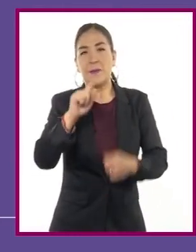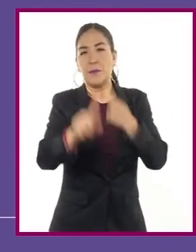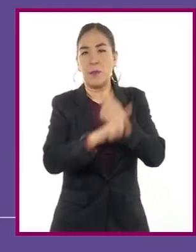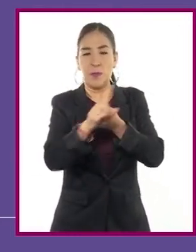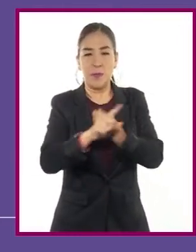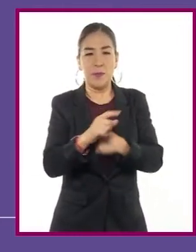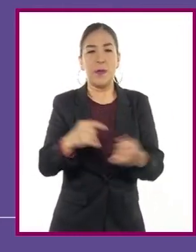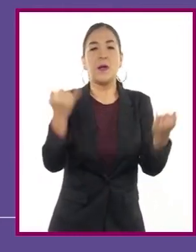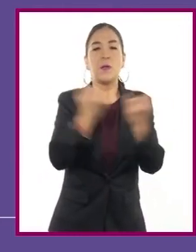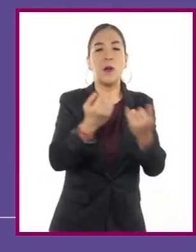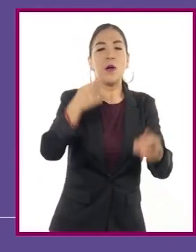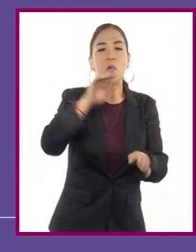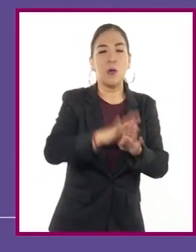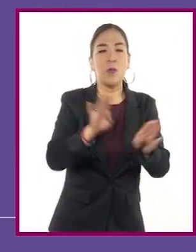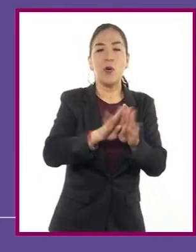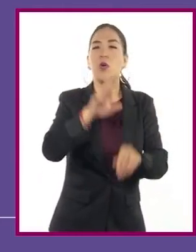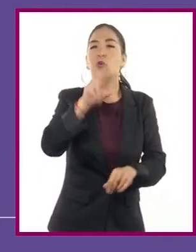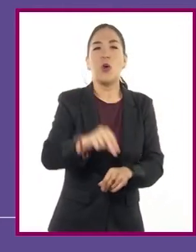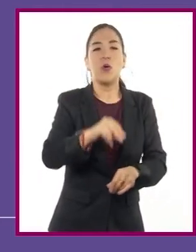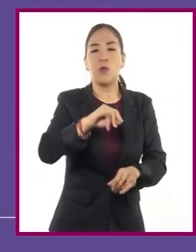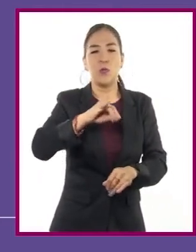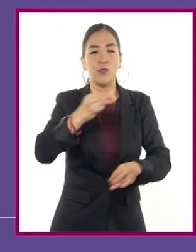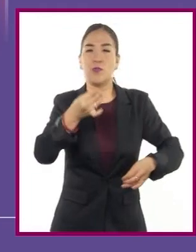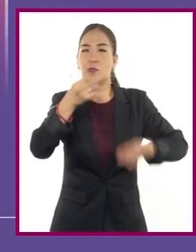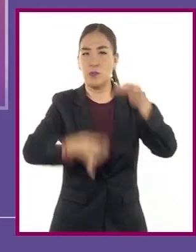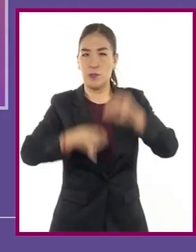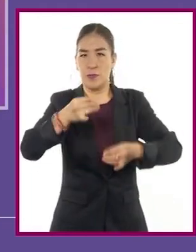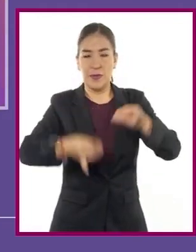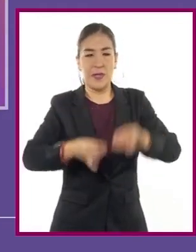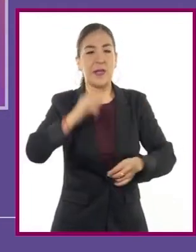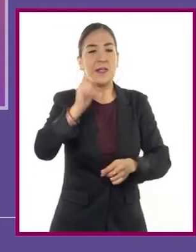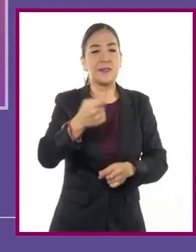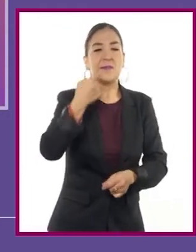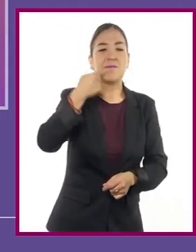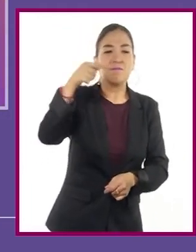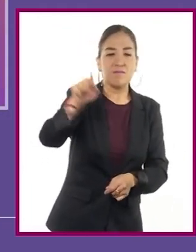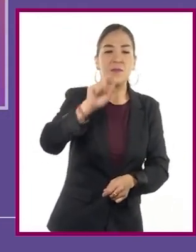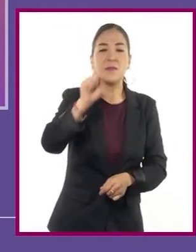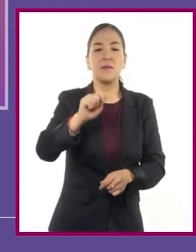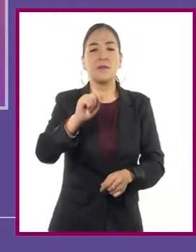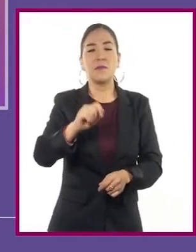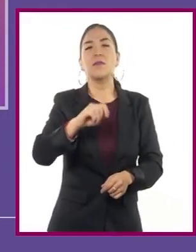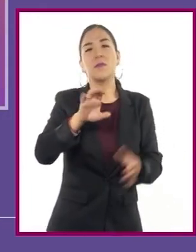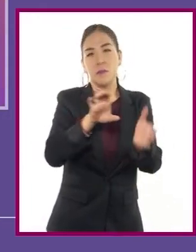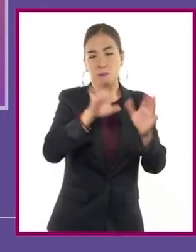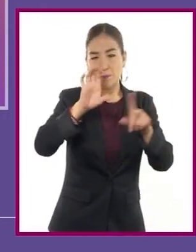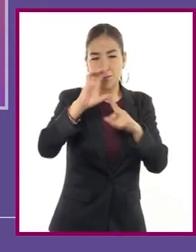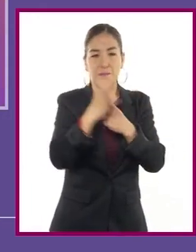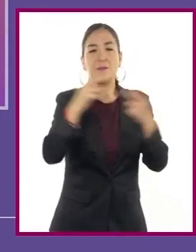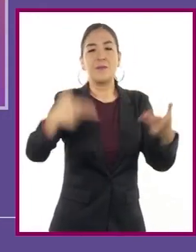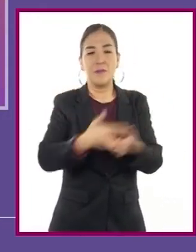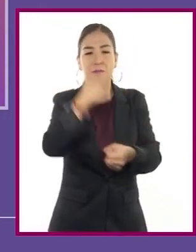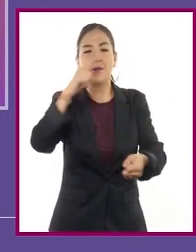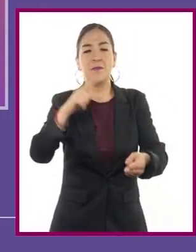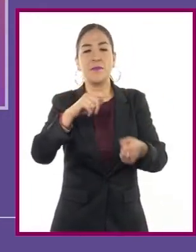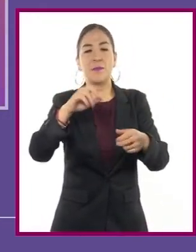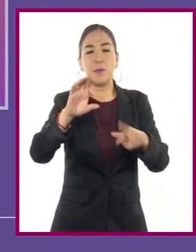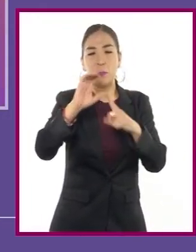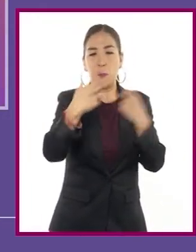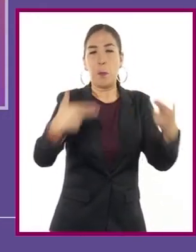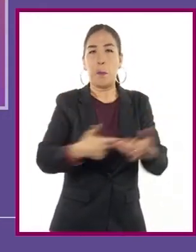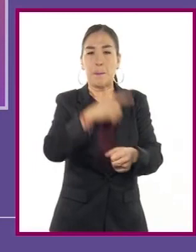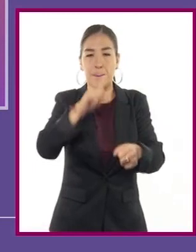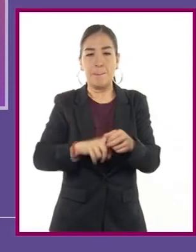justicia no jurisdiccionales. Queja ante la CNDH. Denuncia que se lleva a